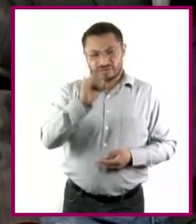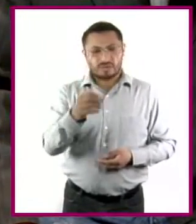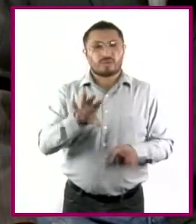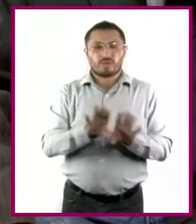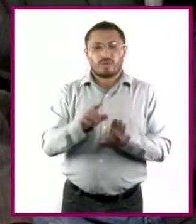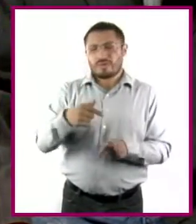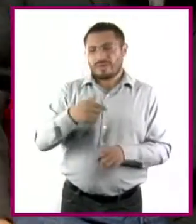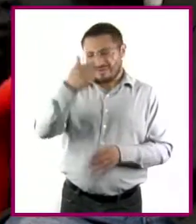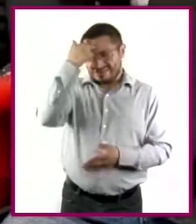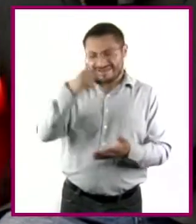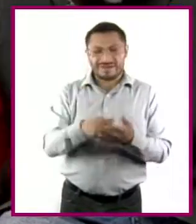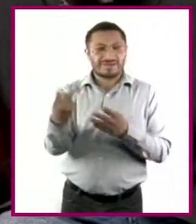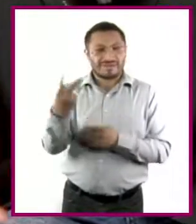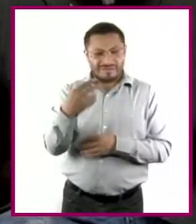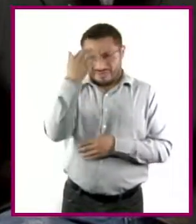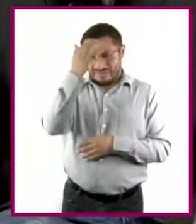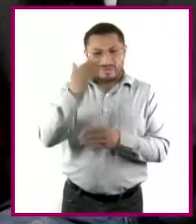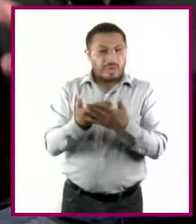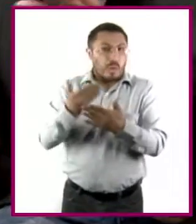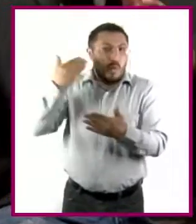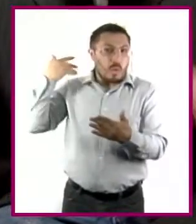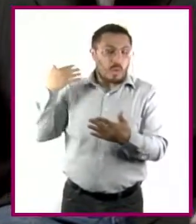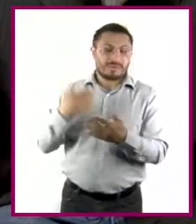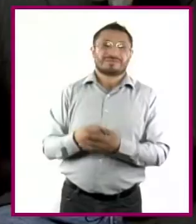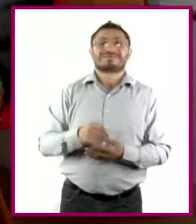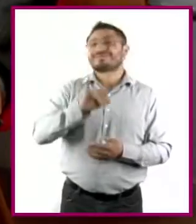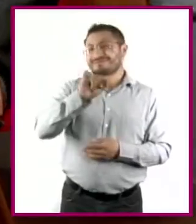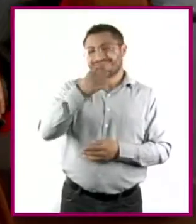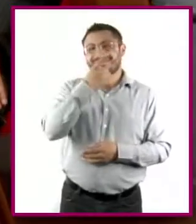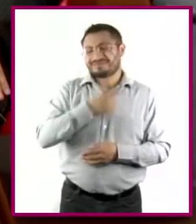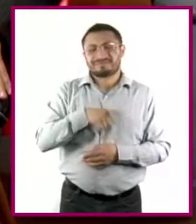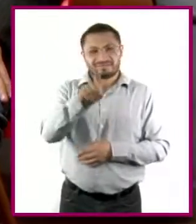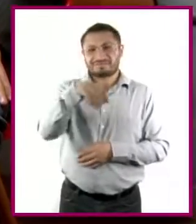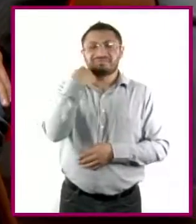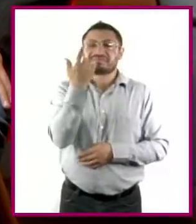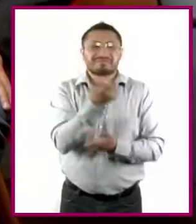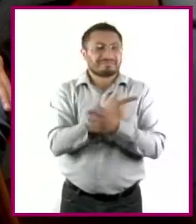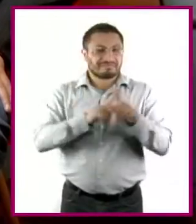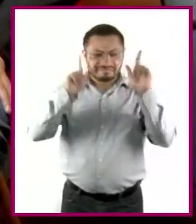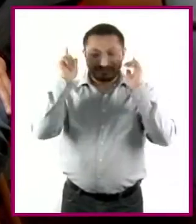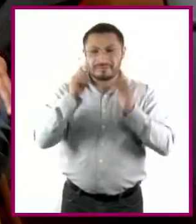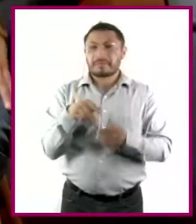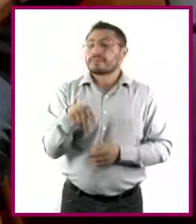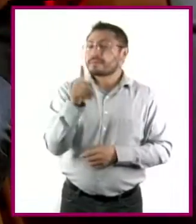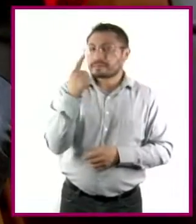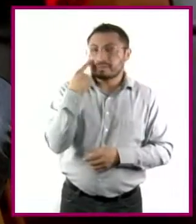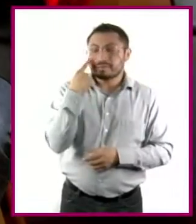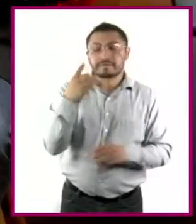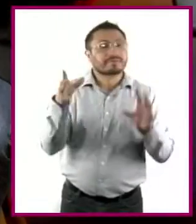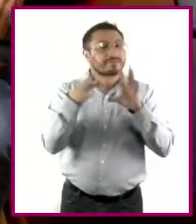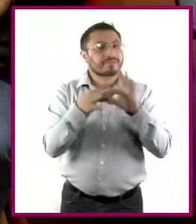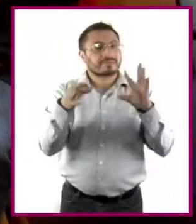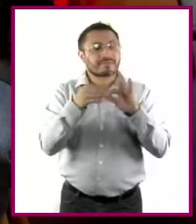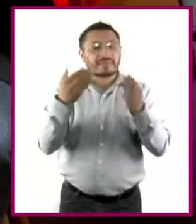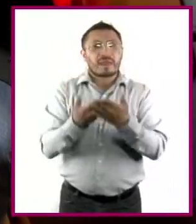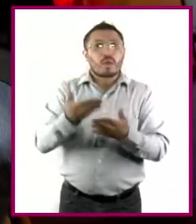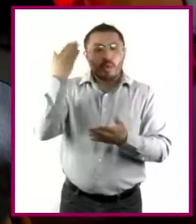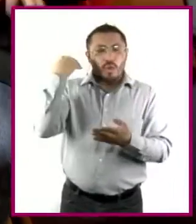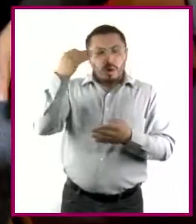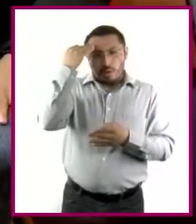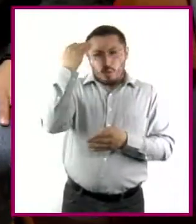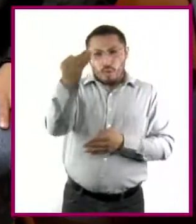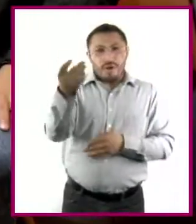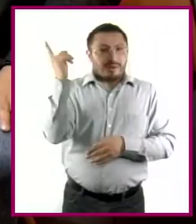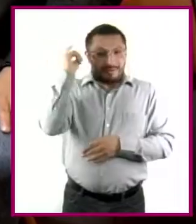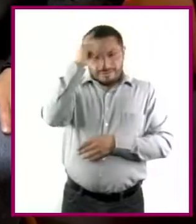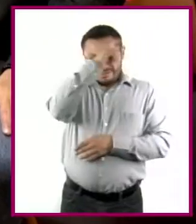que ya nos conocemos. Ay, claro, dime como quieras. Pero mira, quiero platicarte que aquella época fue en un periodo muy